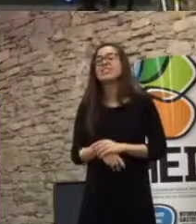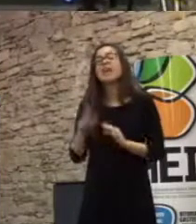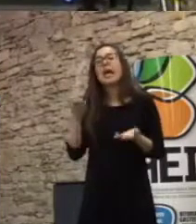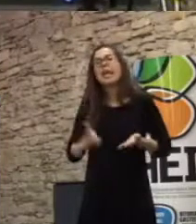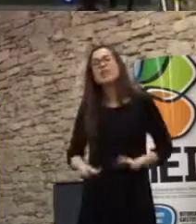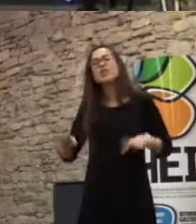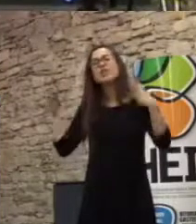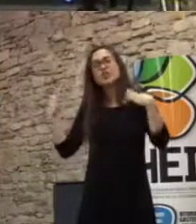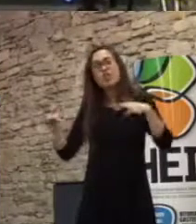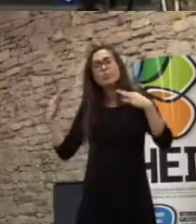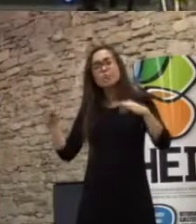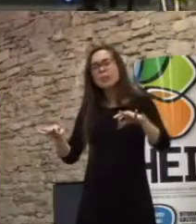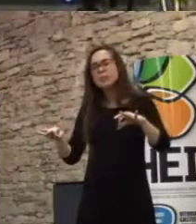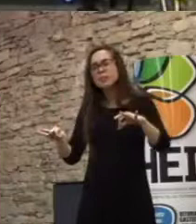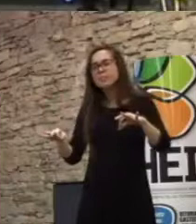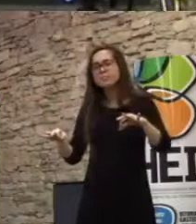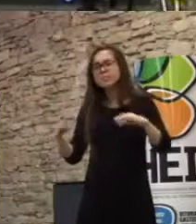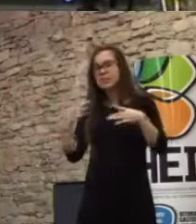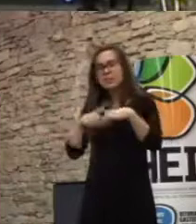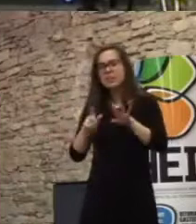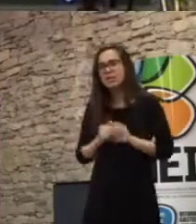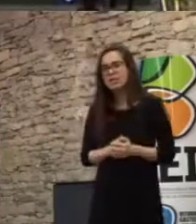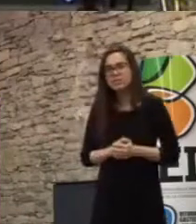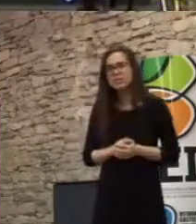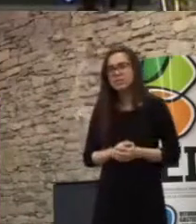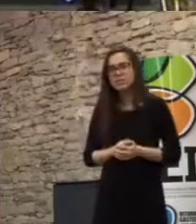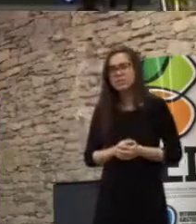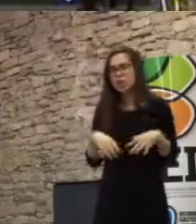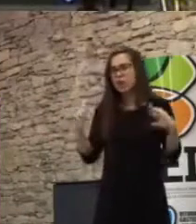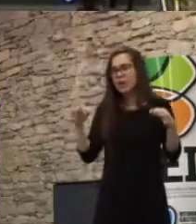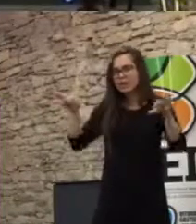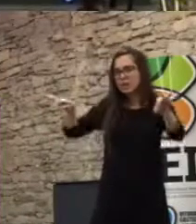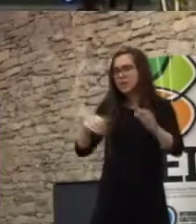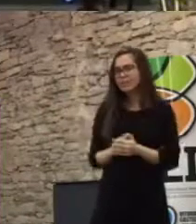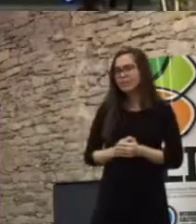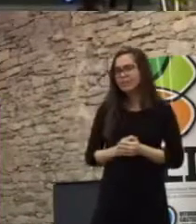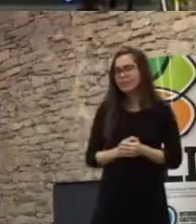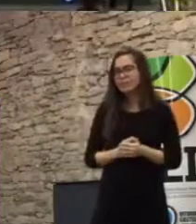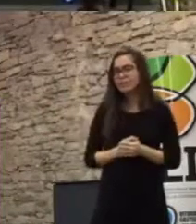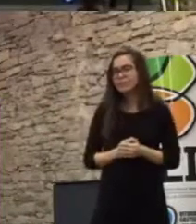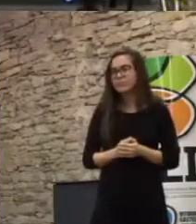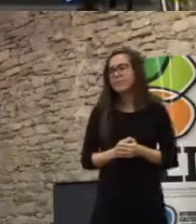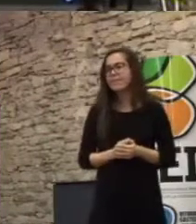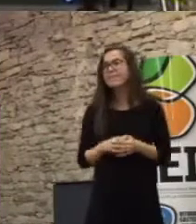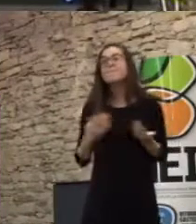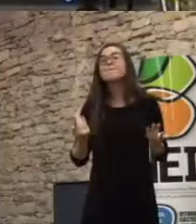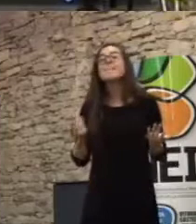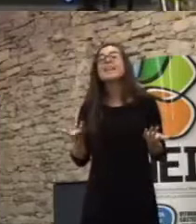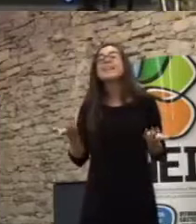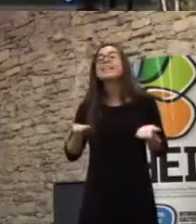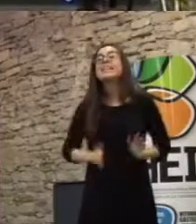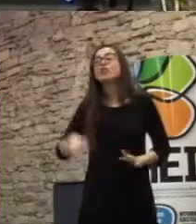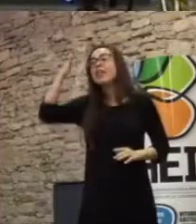cogen un esquema distinto al tuyo es por sacarte edificio sabés que tenés hijos en edad adolescente